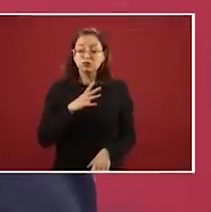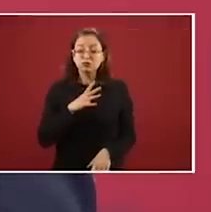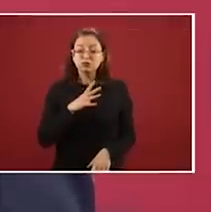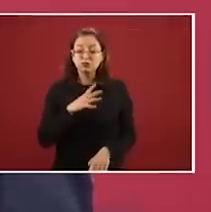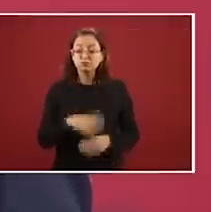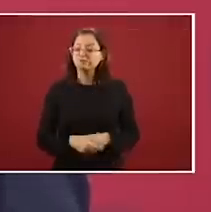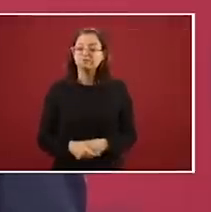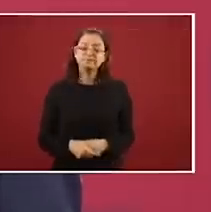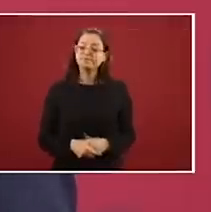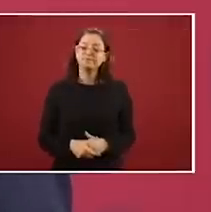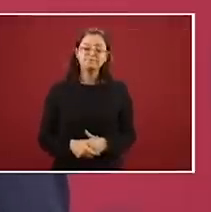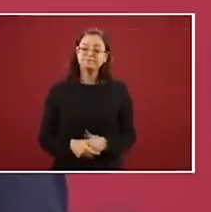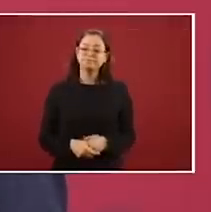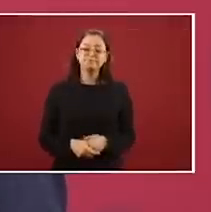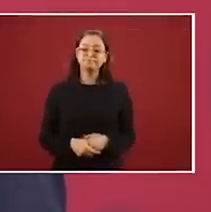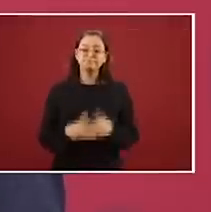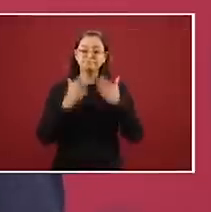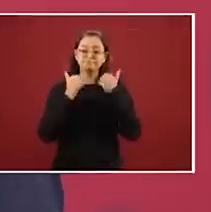No,